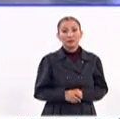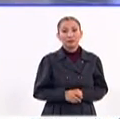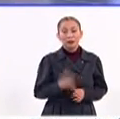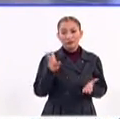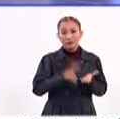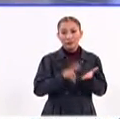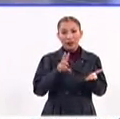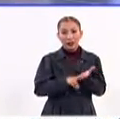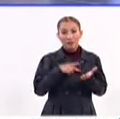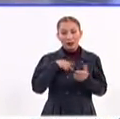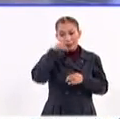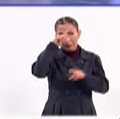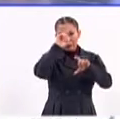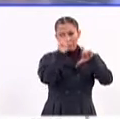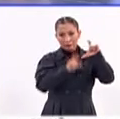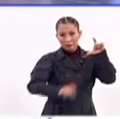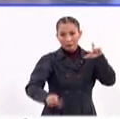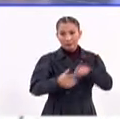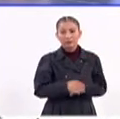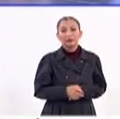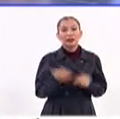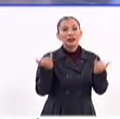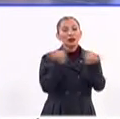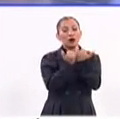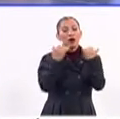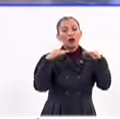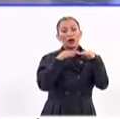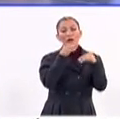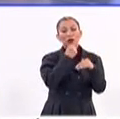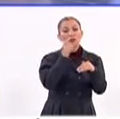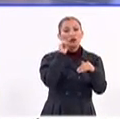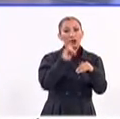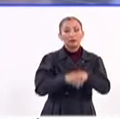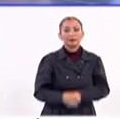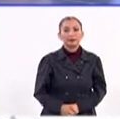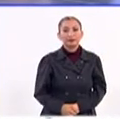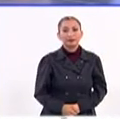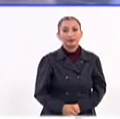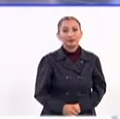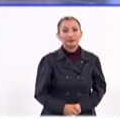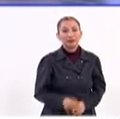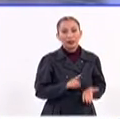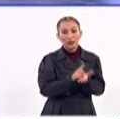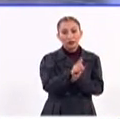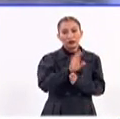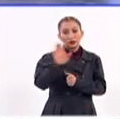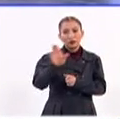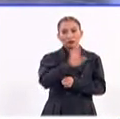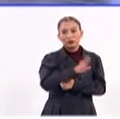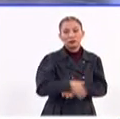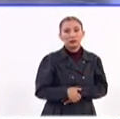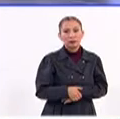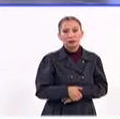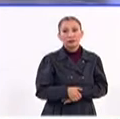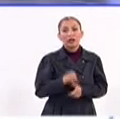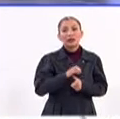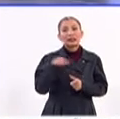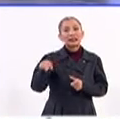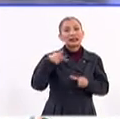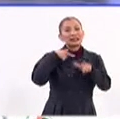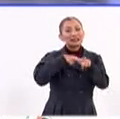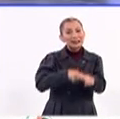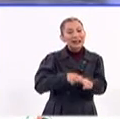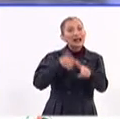realmente valioso para el país. Esa equidad de género, esa igualdad en los derechos. Entonces, ellas